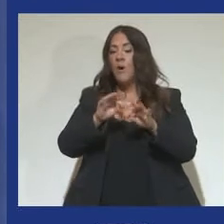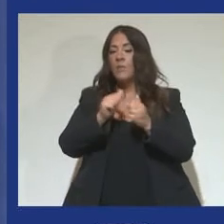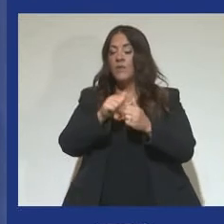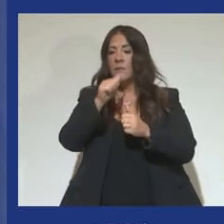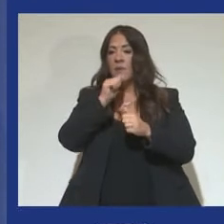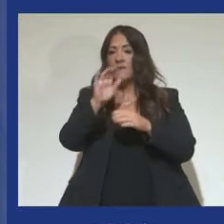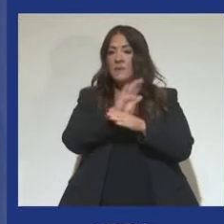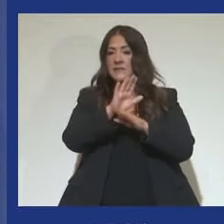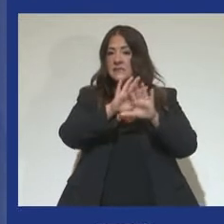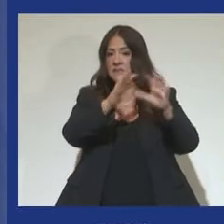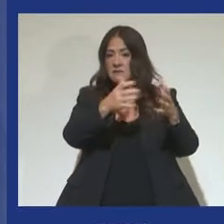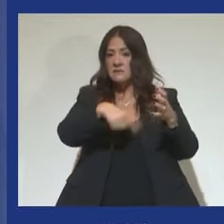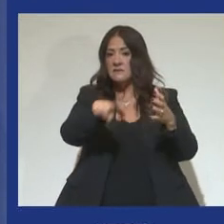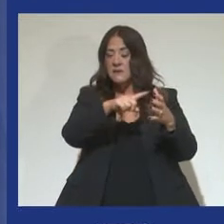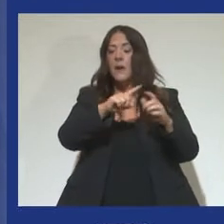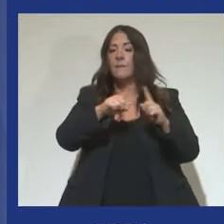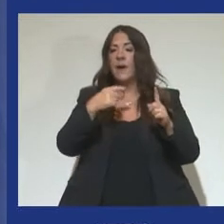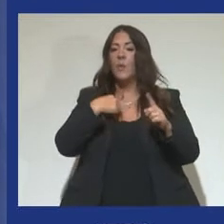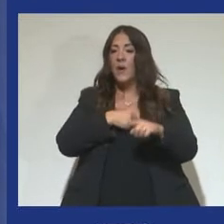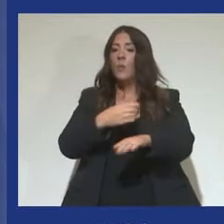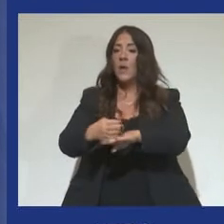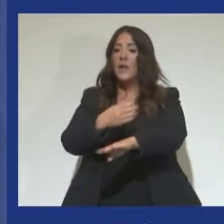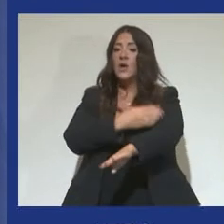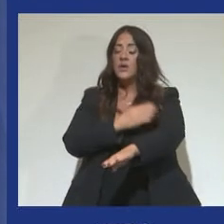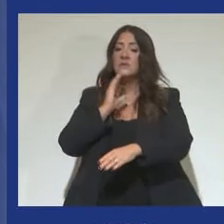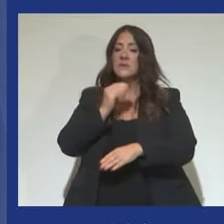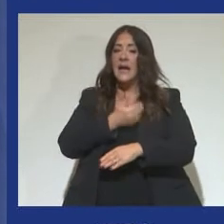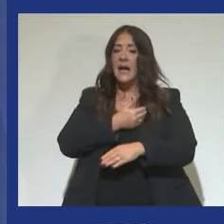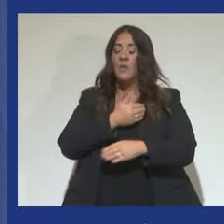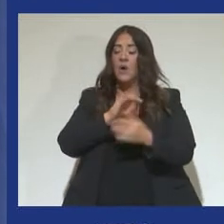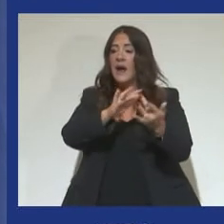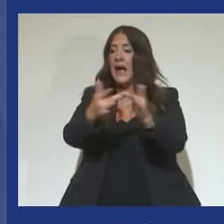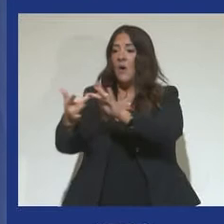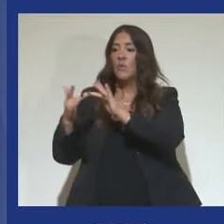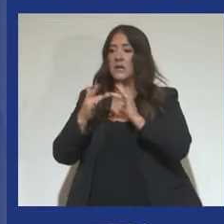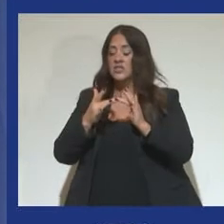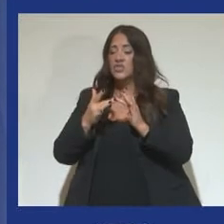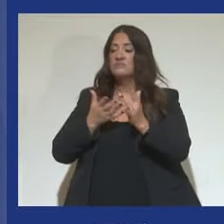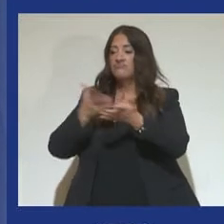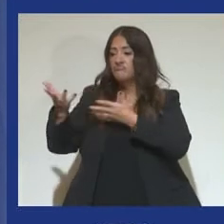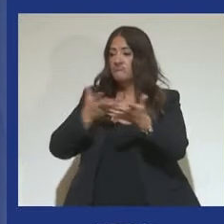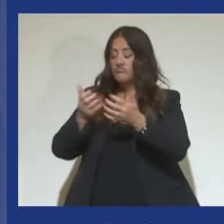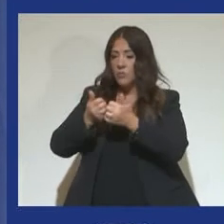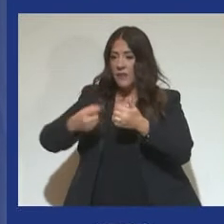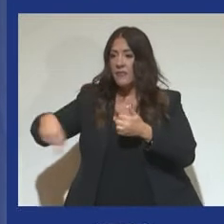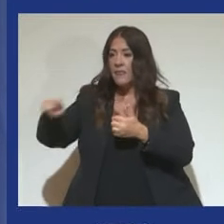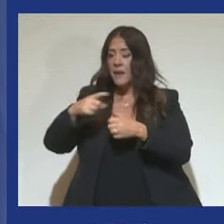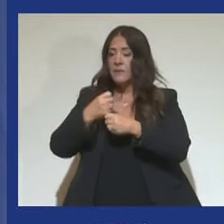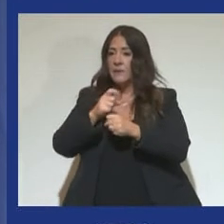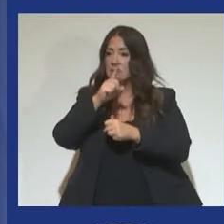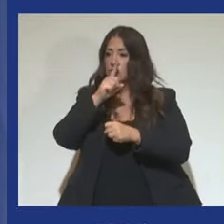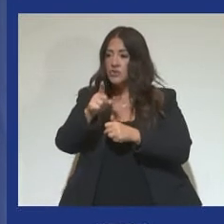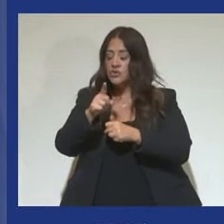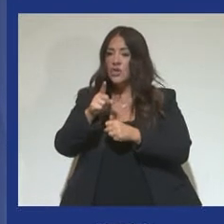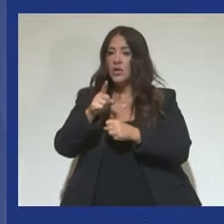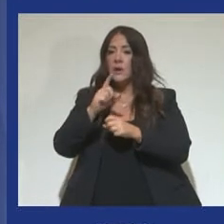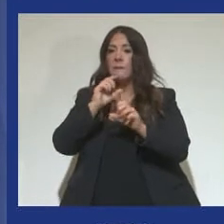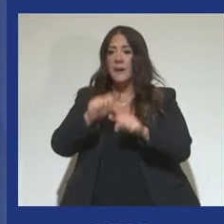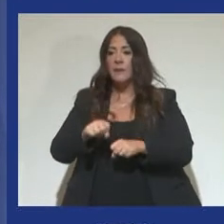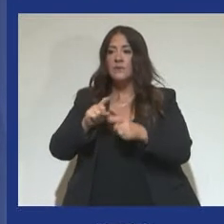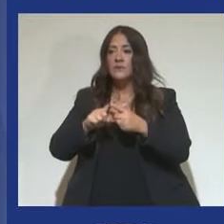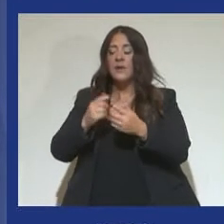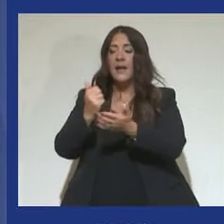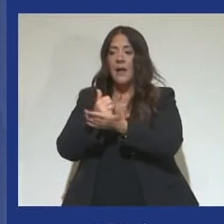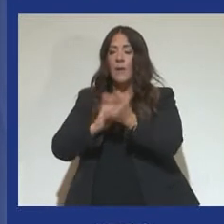acuerdo con el sector privado si significativamente estamos aumentando nuestro alcance y nuestra comunicación para poder crear